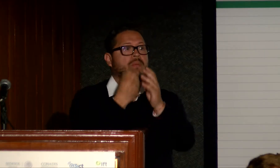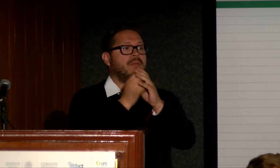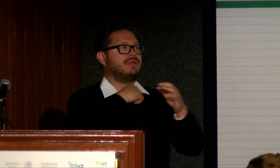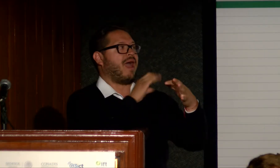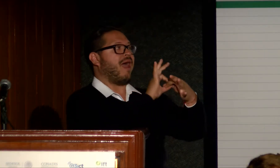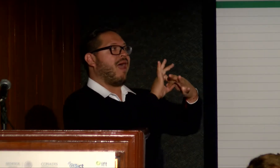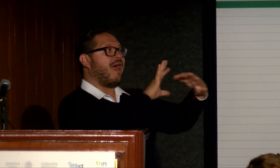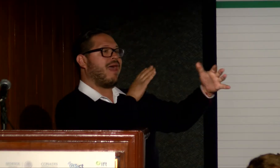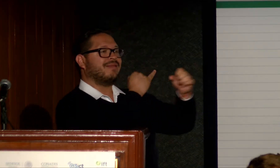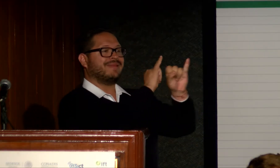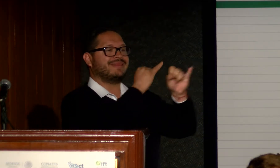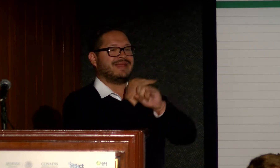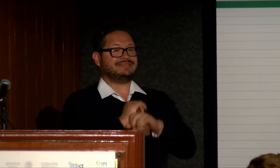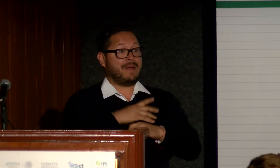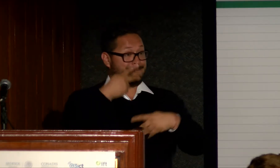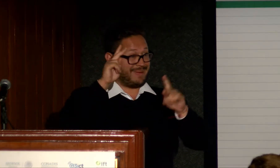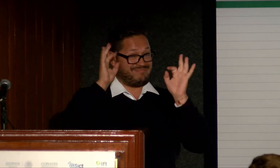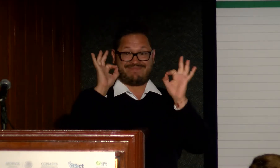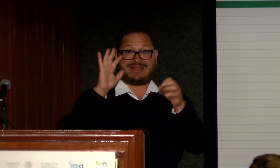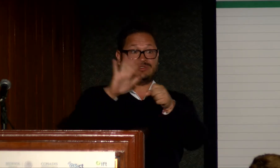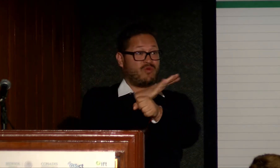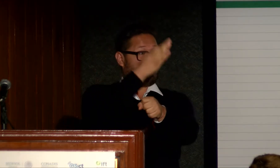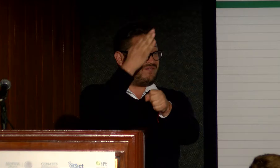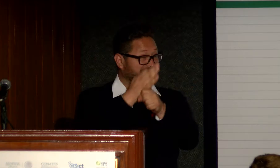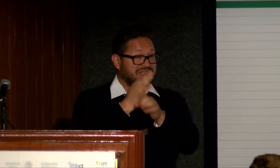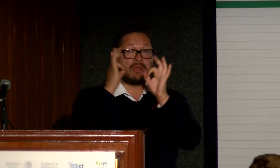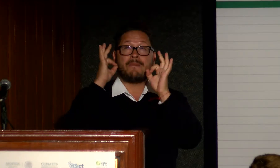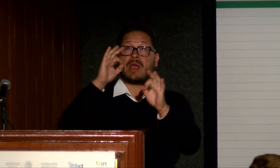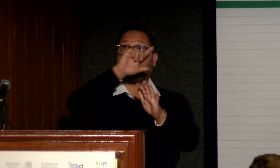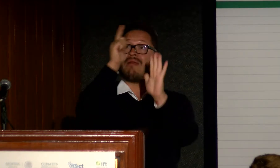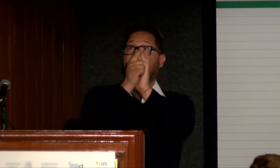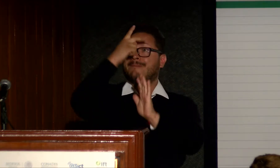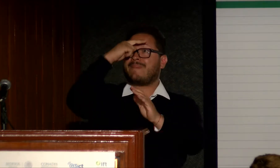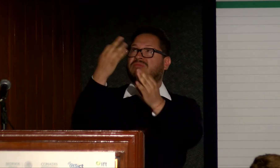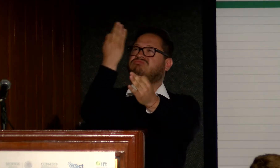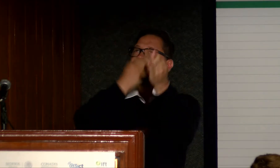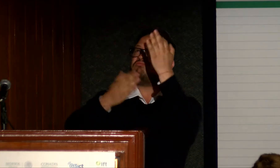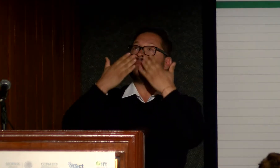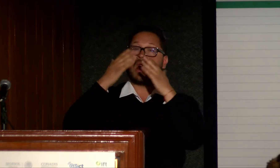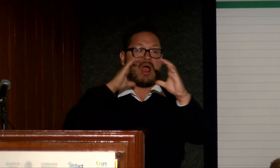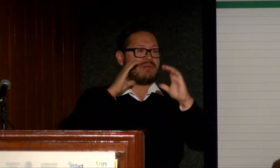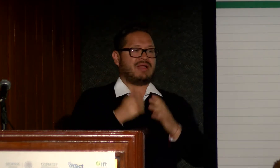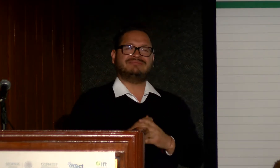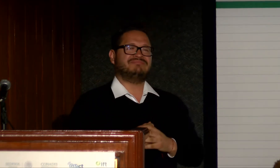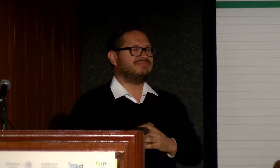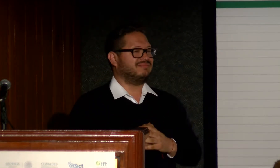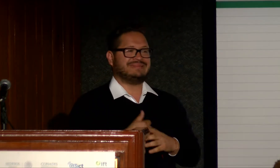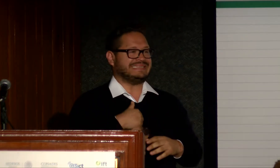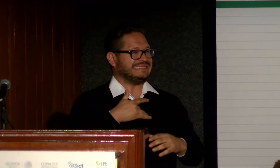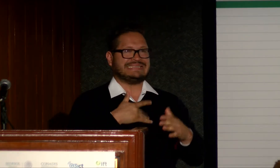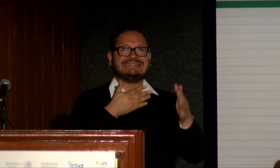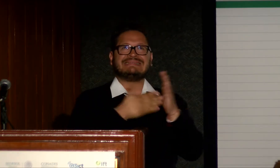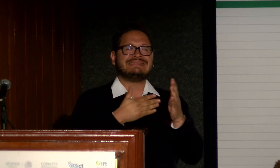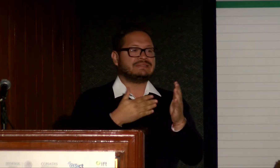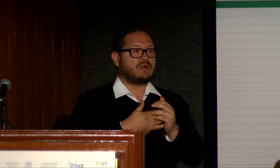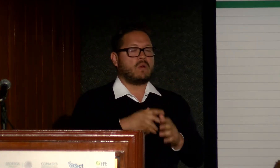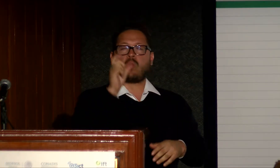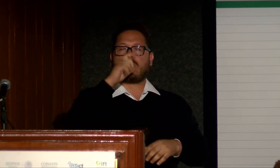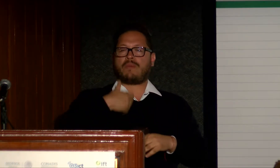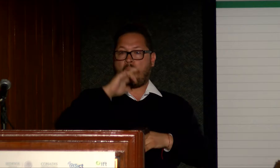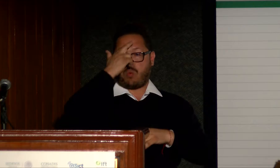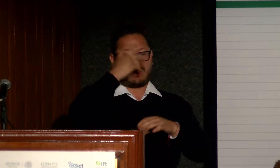crecimiento tecnológico que ha avanzado poco a poco, que me han permitido ser independiente. Sin embargo, no un independiente al